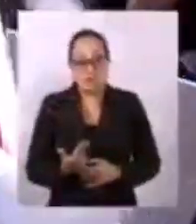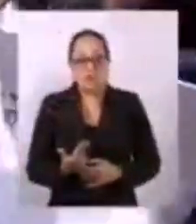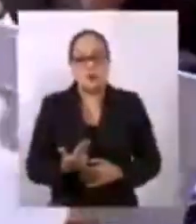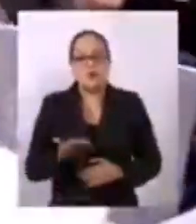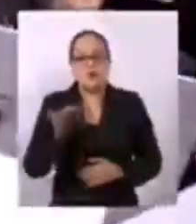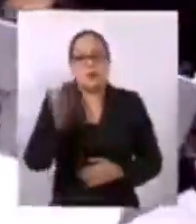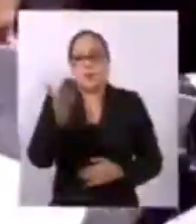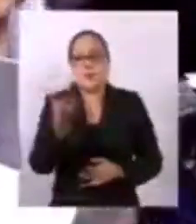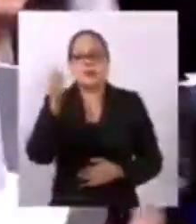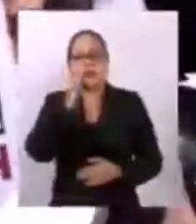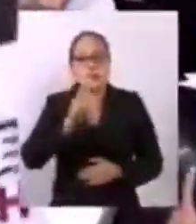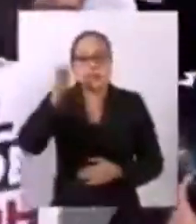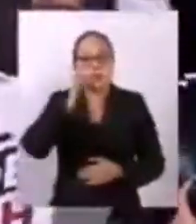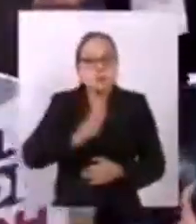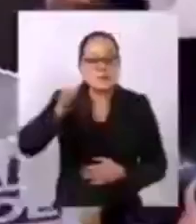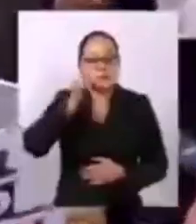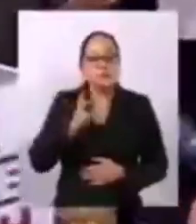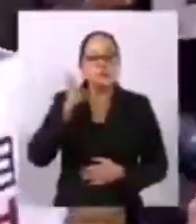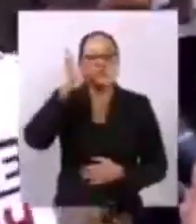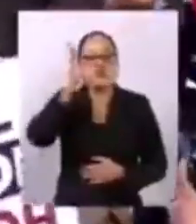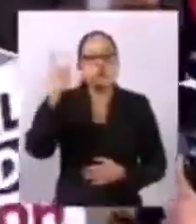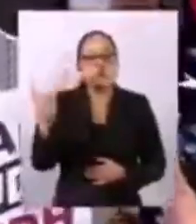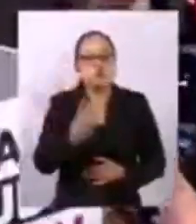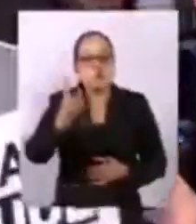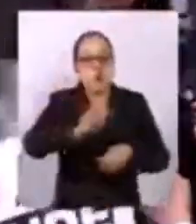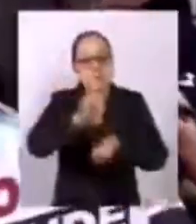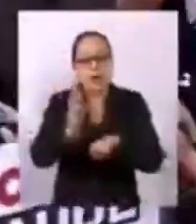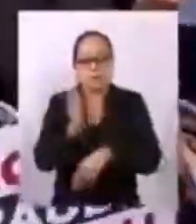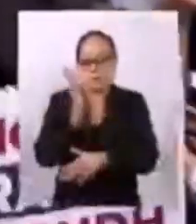Humanos, mirando en todo por el bien y